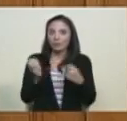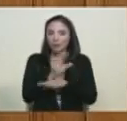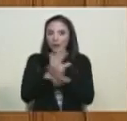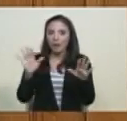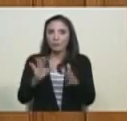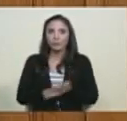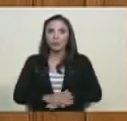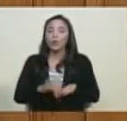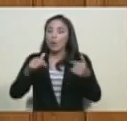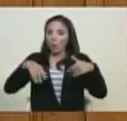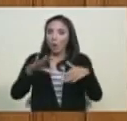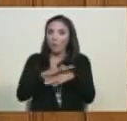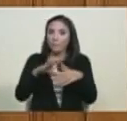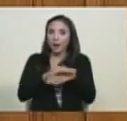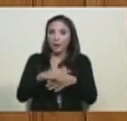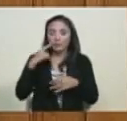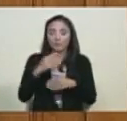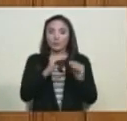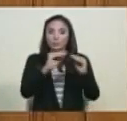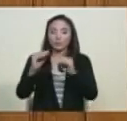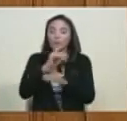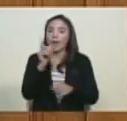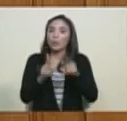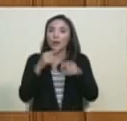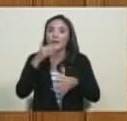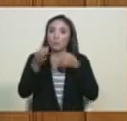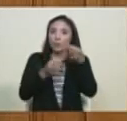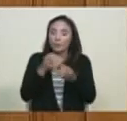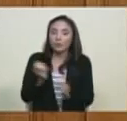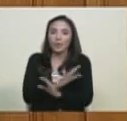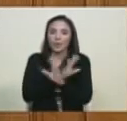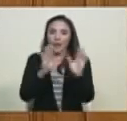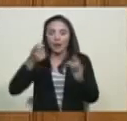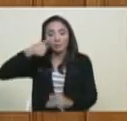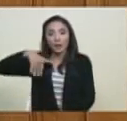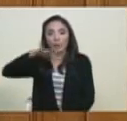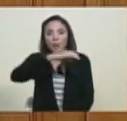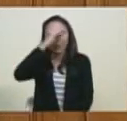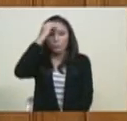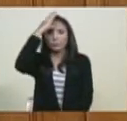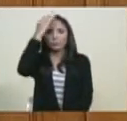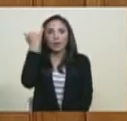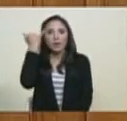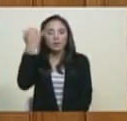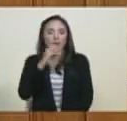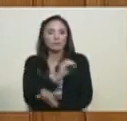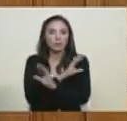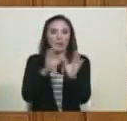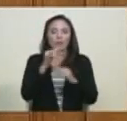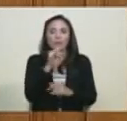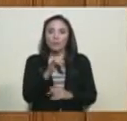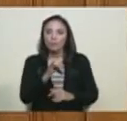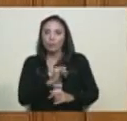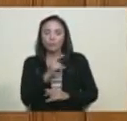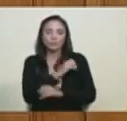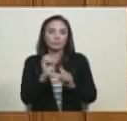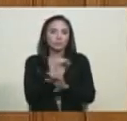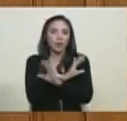quería hoy martes precisamente hacer algunos adelantos para que nuestro pueblo tenga conocimiento,